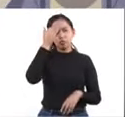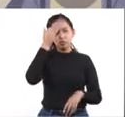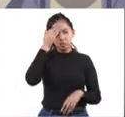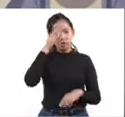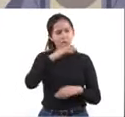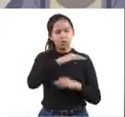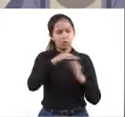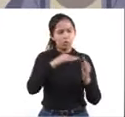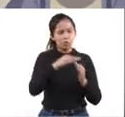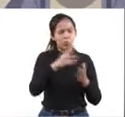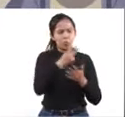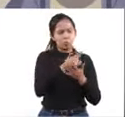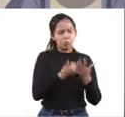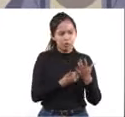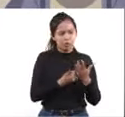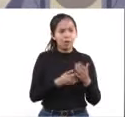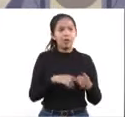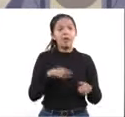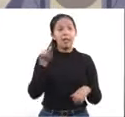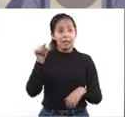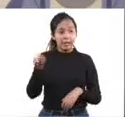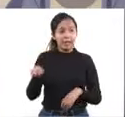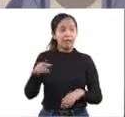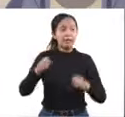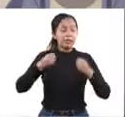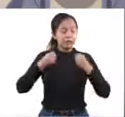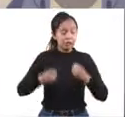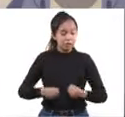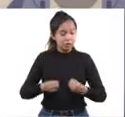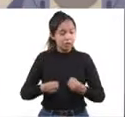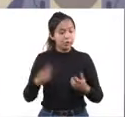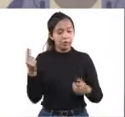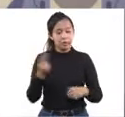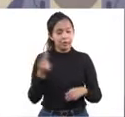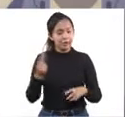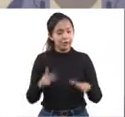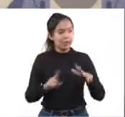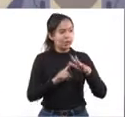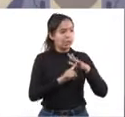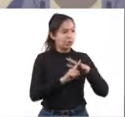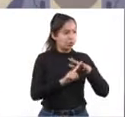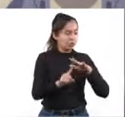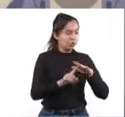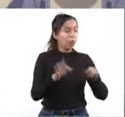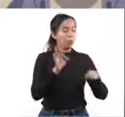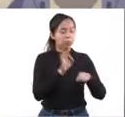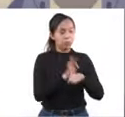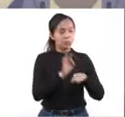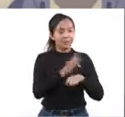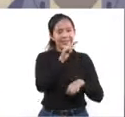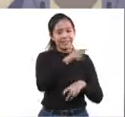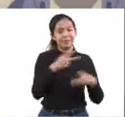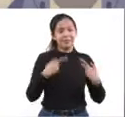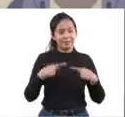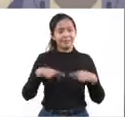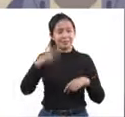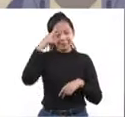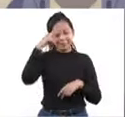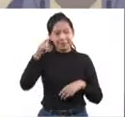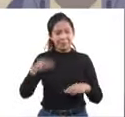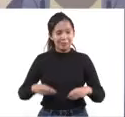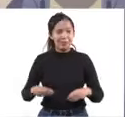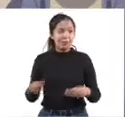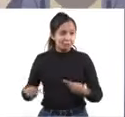que teníamos que ubicar la migración de los chilangos y también empezar a